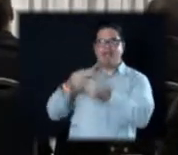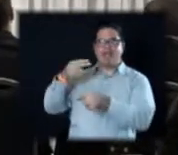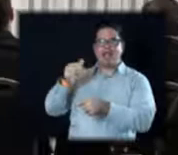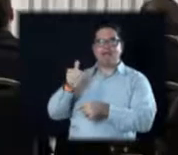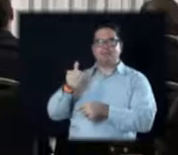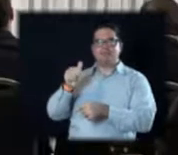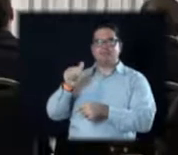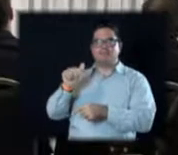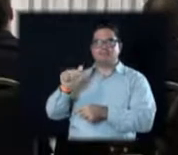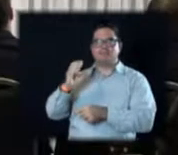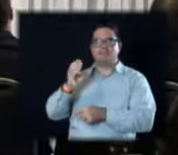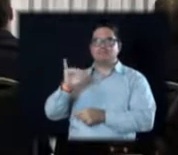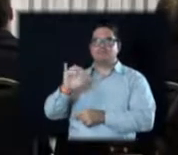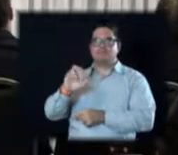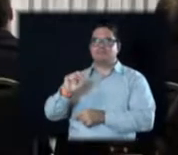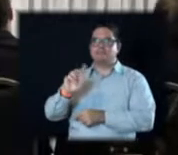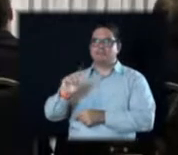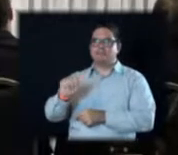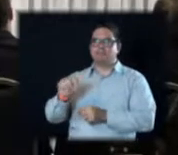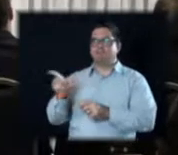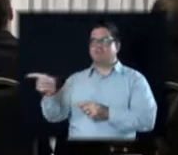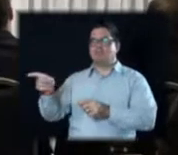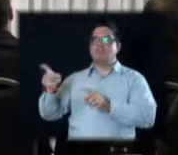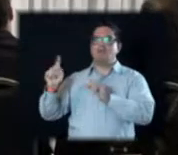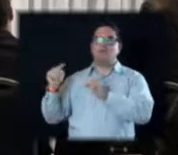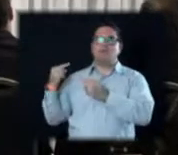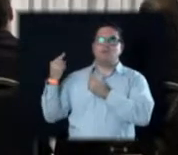Hacienda y el gobierno de Puerto Rico ha sido muy